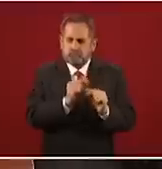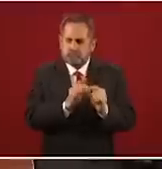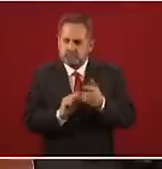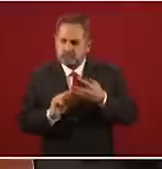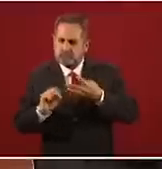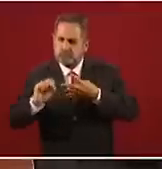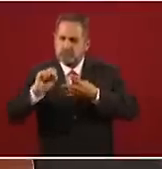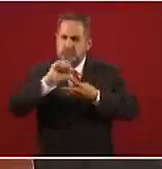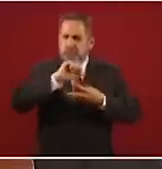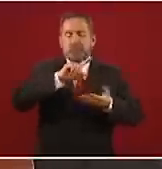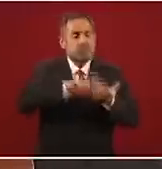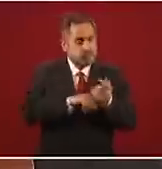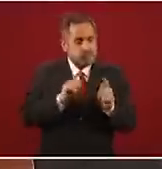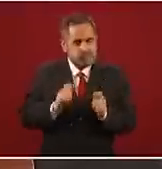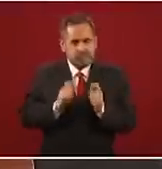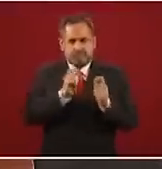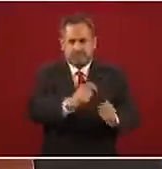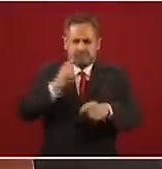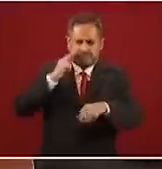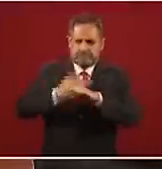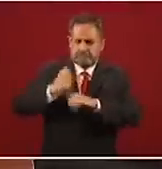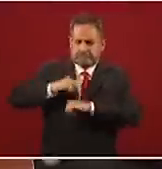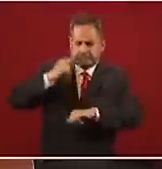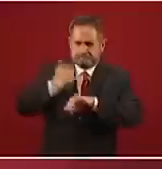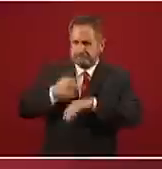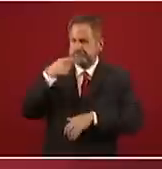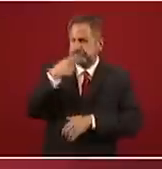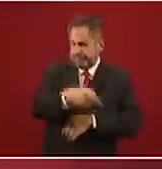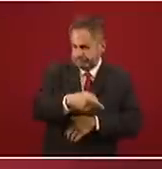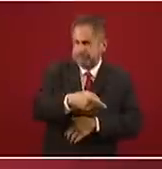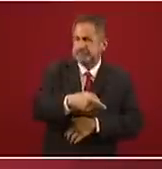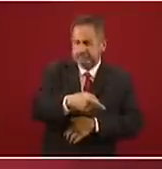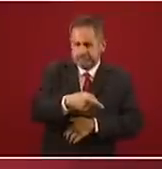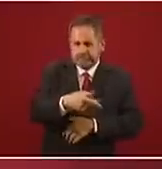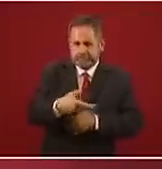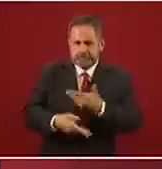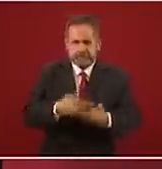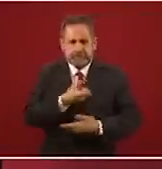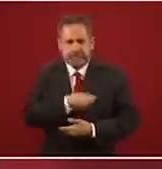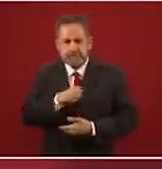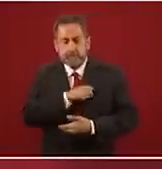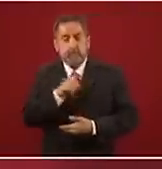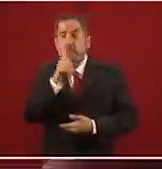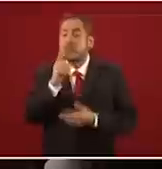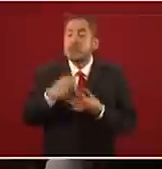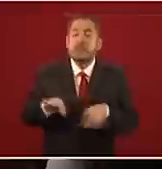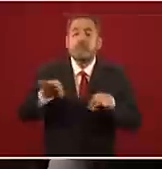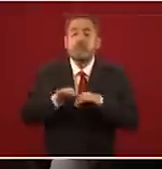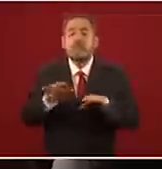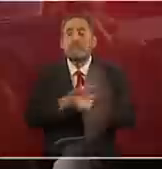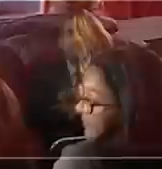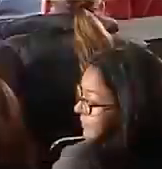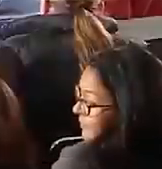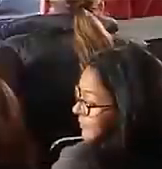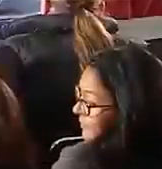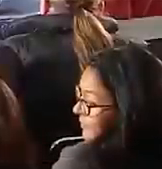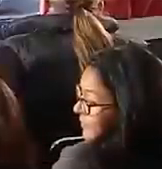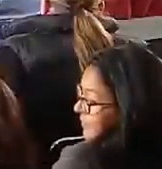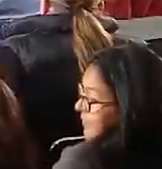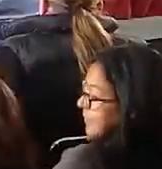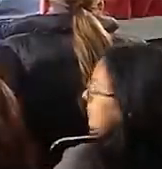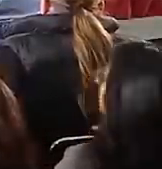dentro del Seguro Social en cargos siempre de servicios de salud. Un cambio importantísimo es que por primera